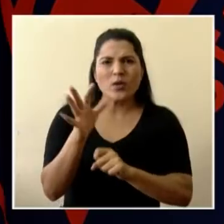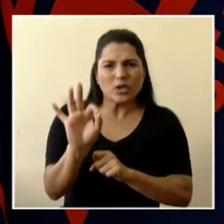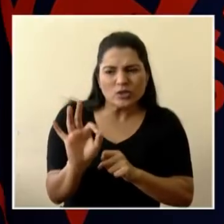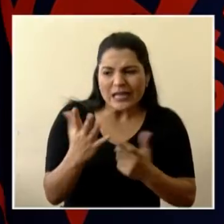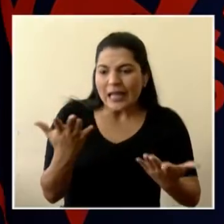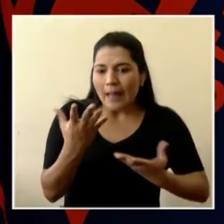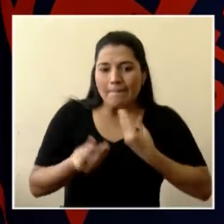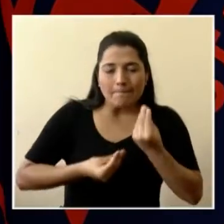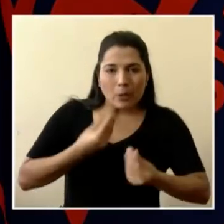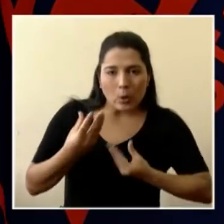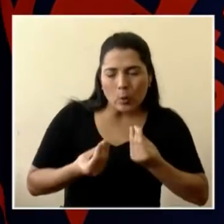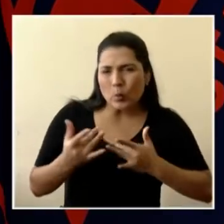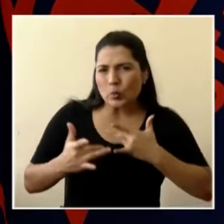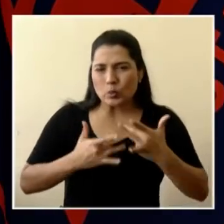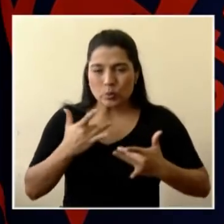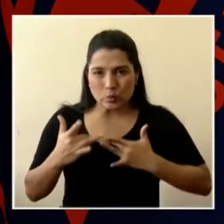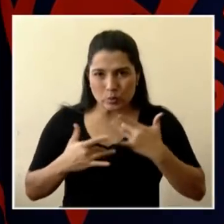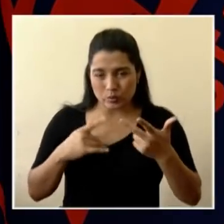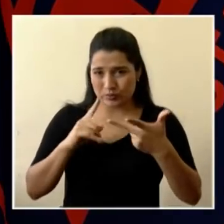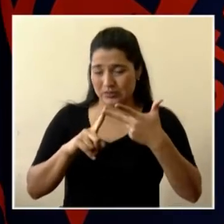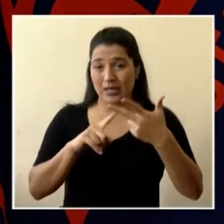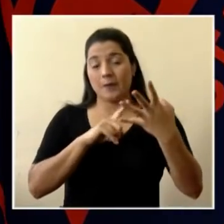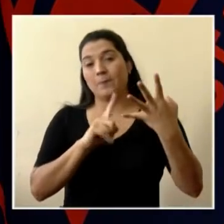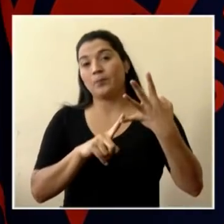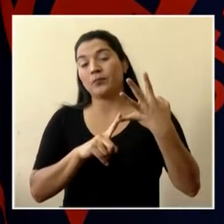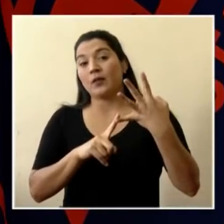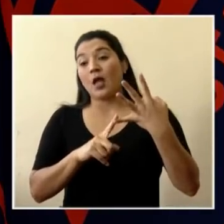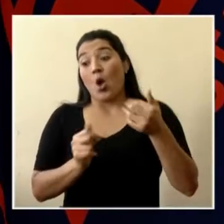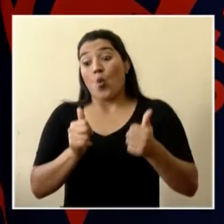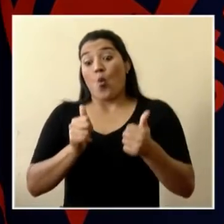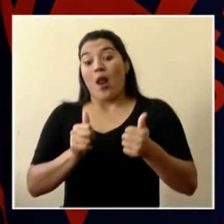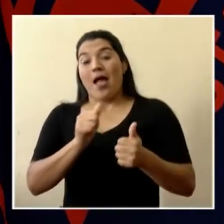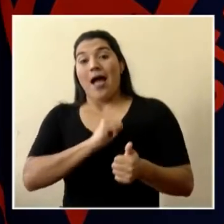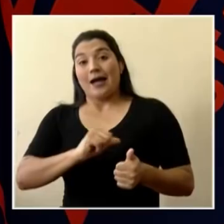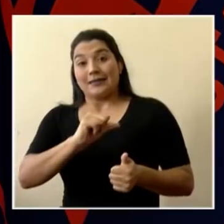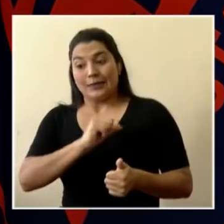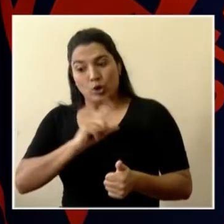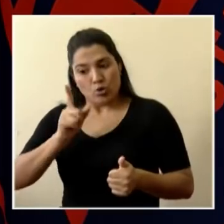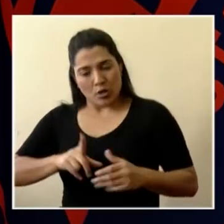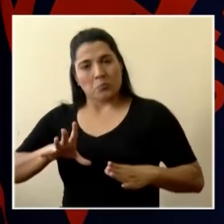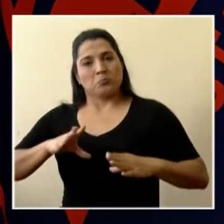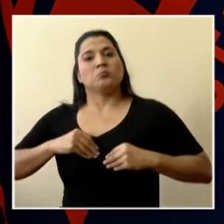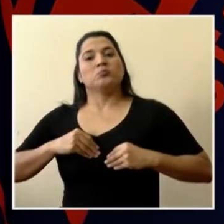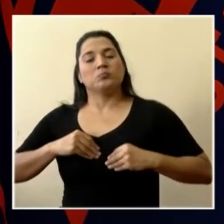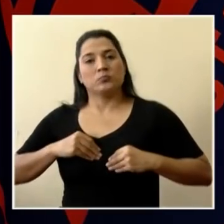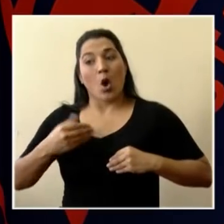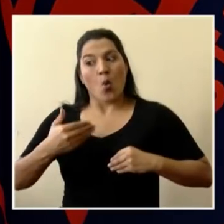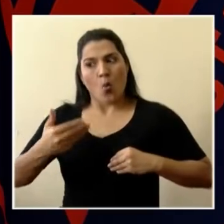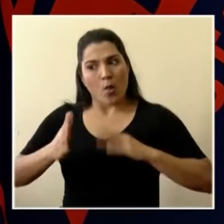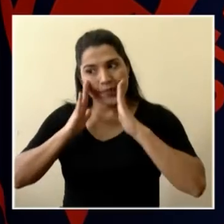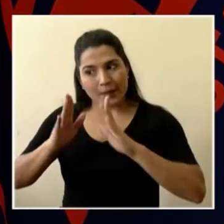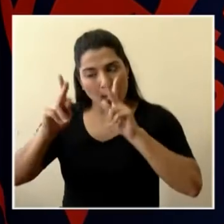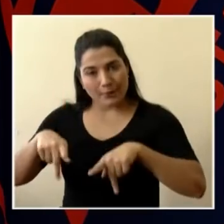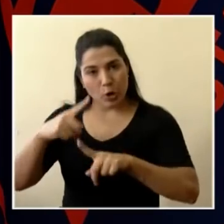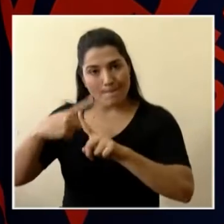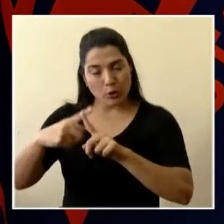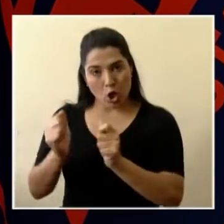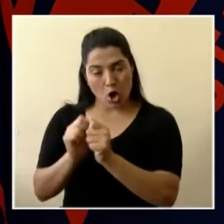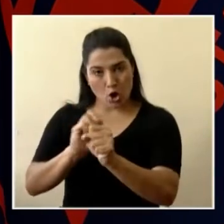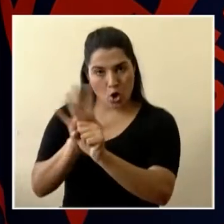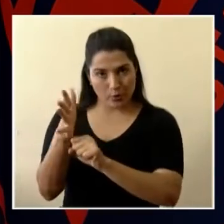el COVID-19, sobre cuáles actitudes hay que asumir a la hora de atender a algún paciente con COVID